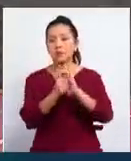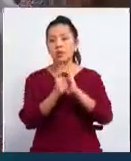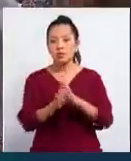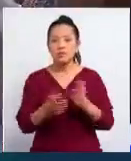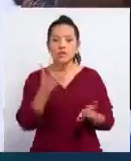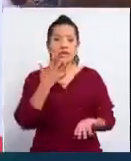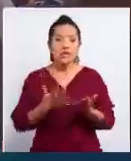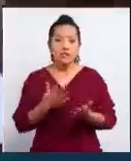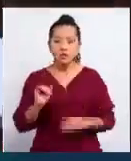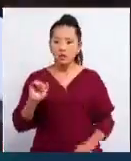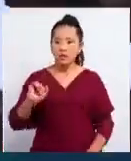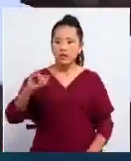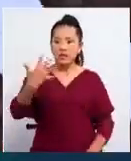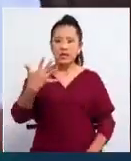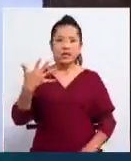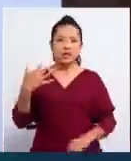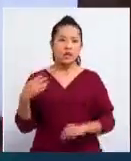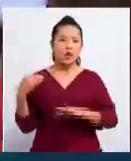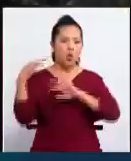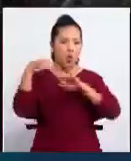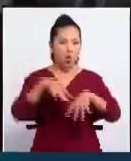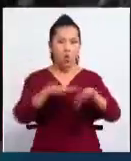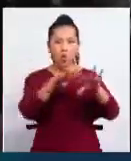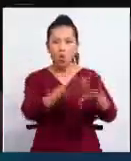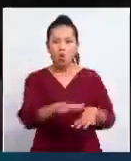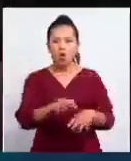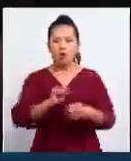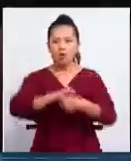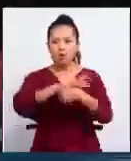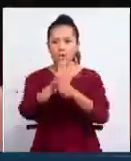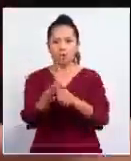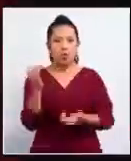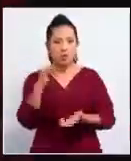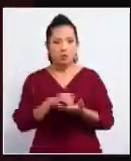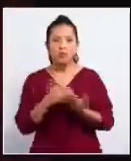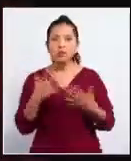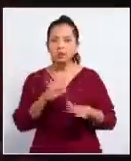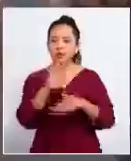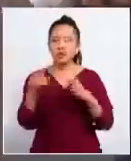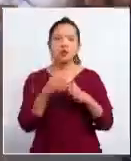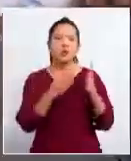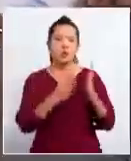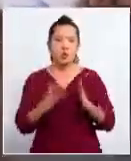una quinta ola, las modalidades para las labores educativas están dadas. Una de ellas es